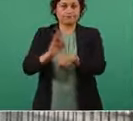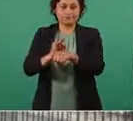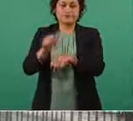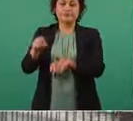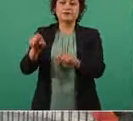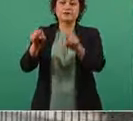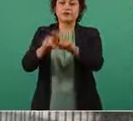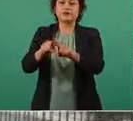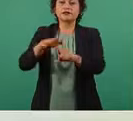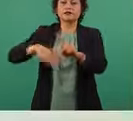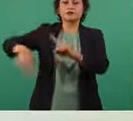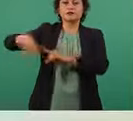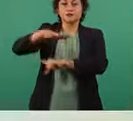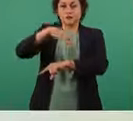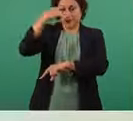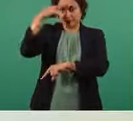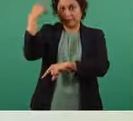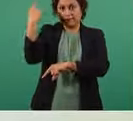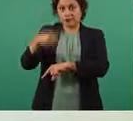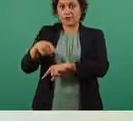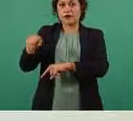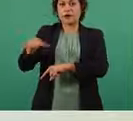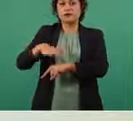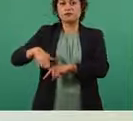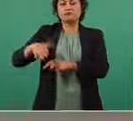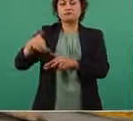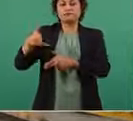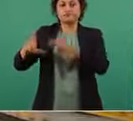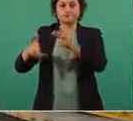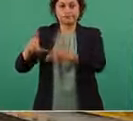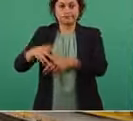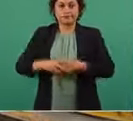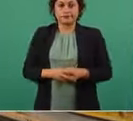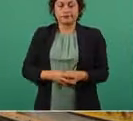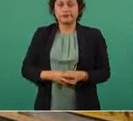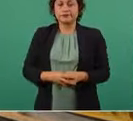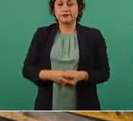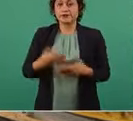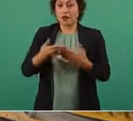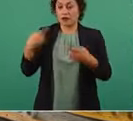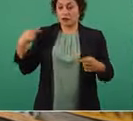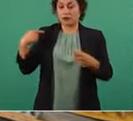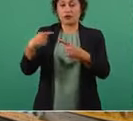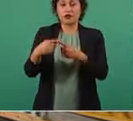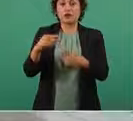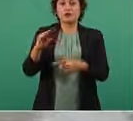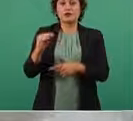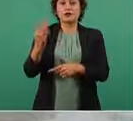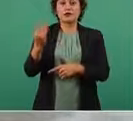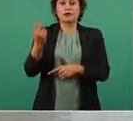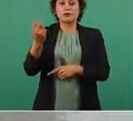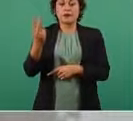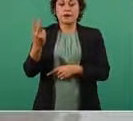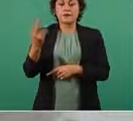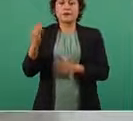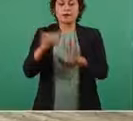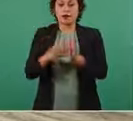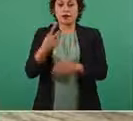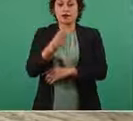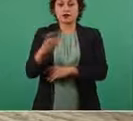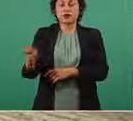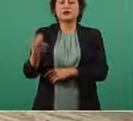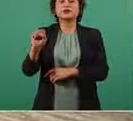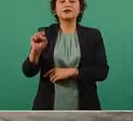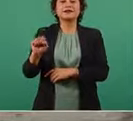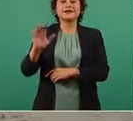catalítica se desarrolla la cimentación en las áreas para equipos pesados. En el área de edificios, en el de telecomunicaciones, laboratorio y